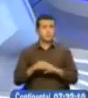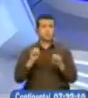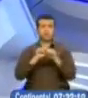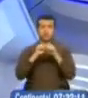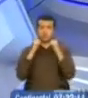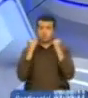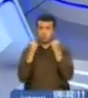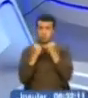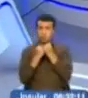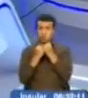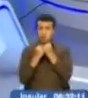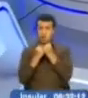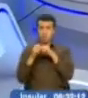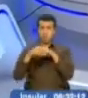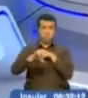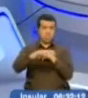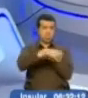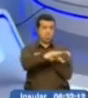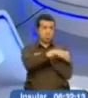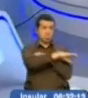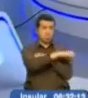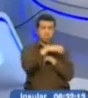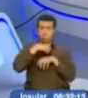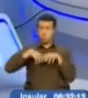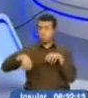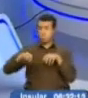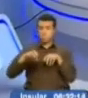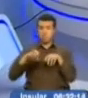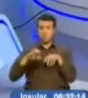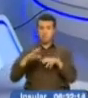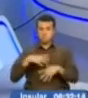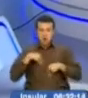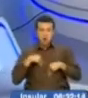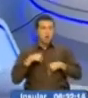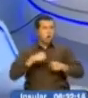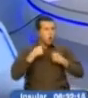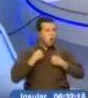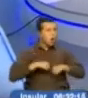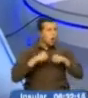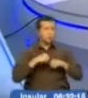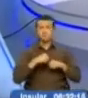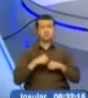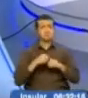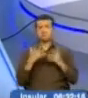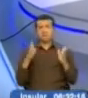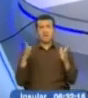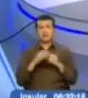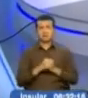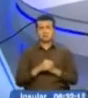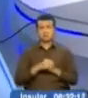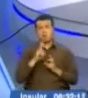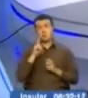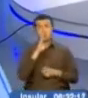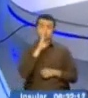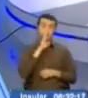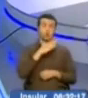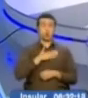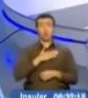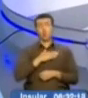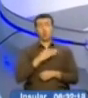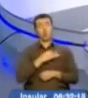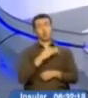sociedad dispersa, una sociedad a lo mejor no empoderada, una sociedad con ese tipo moral que tú mencionas, David y